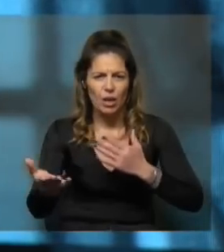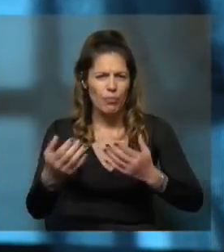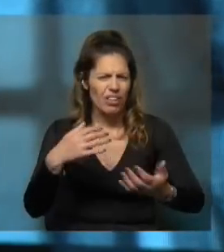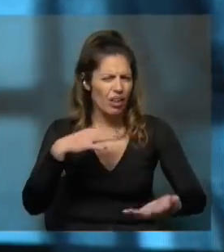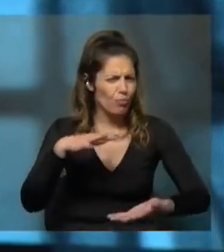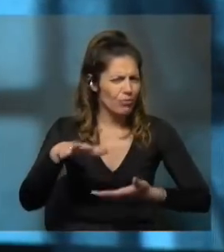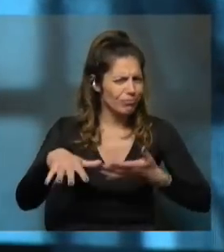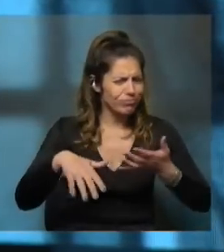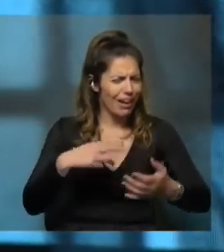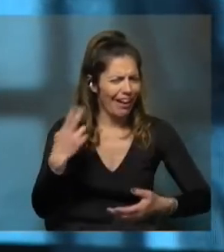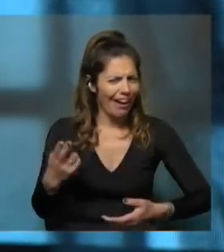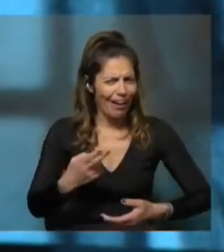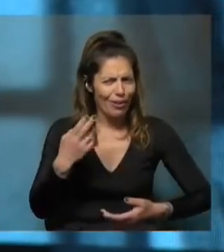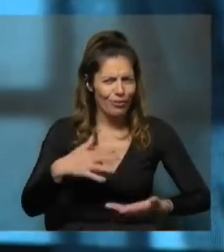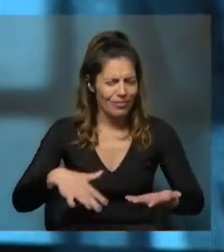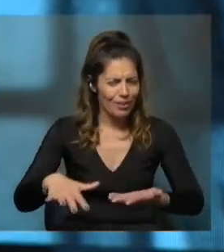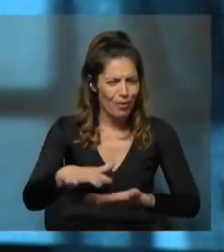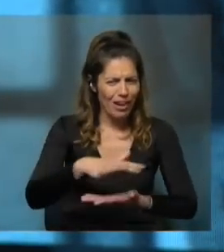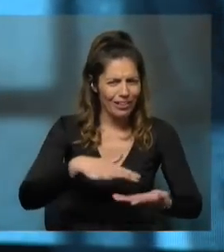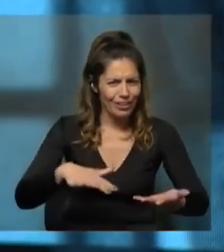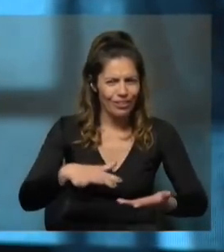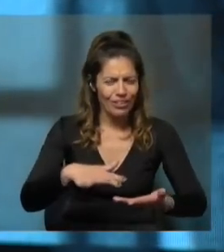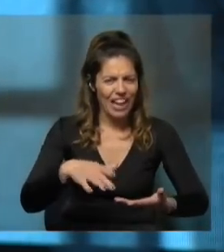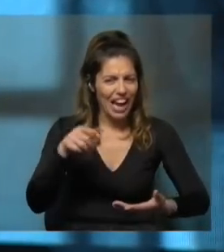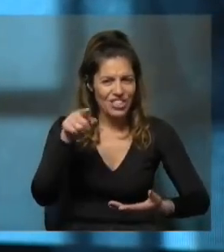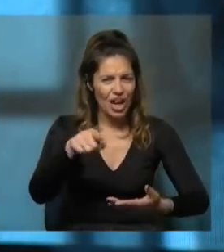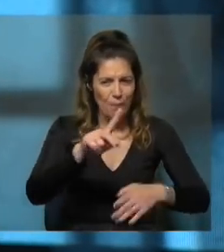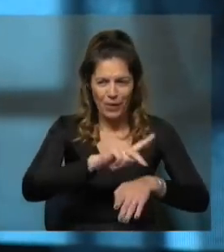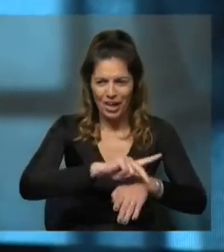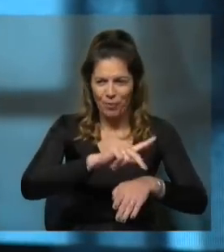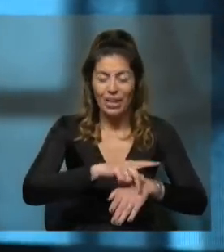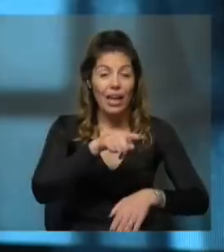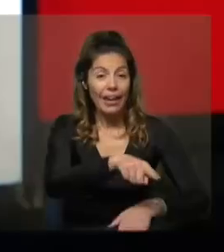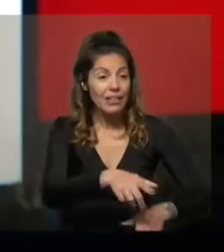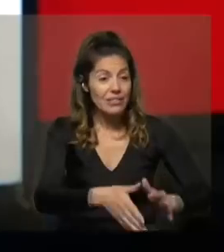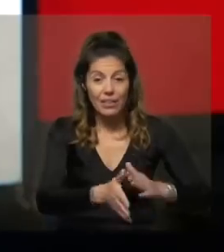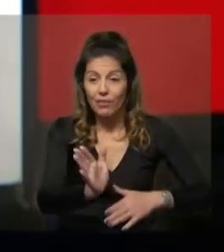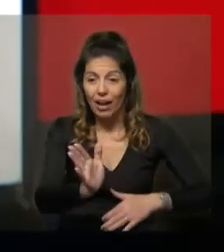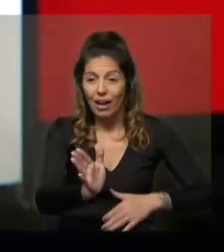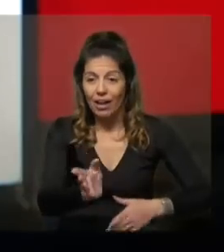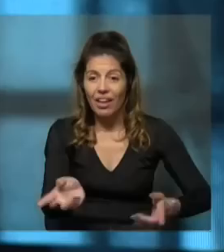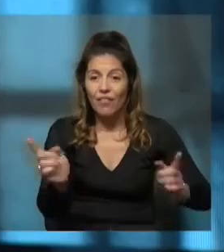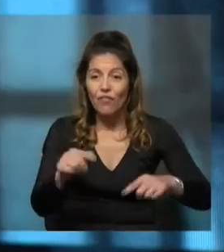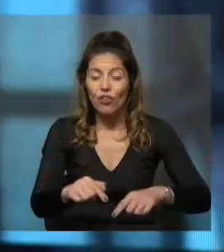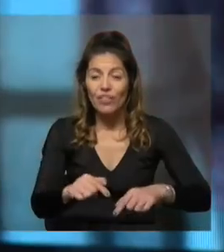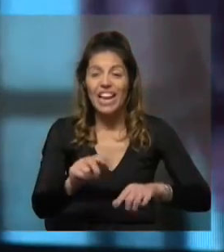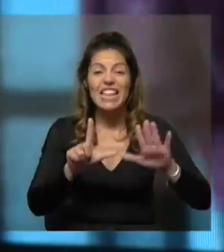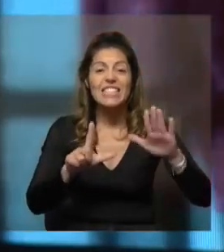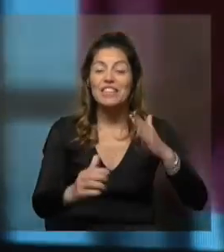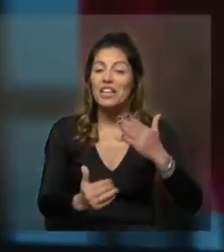muy turbio todo entonces ese iba y volvía a las siete de la